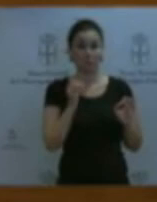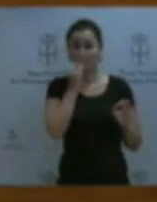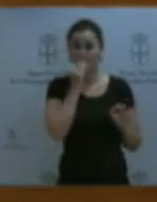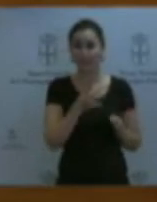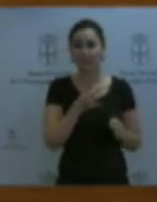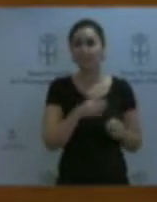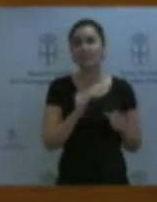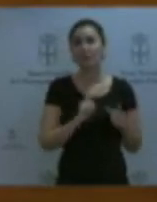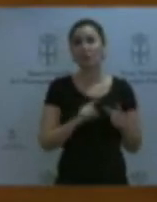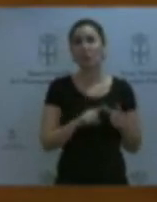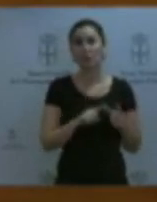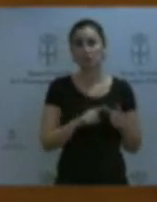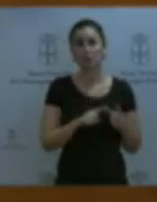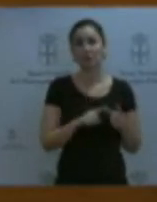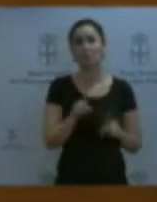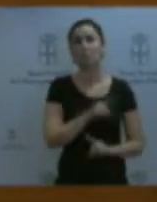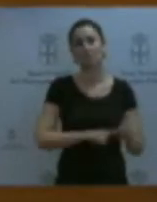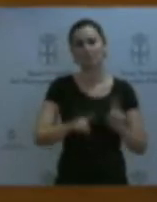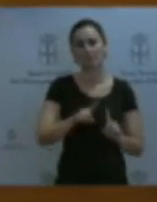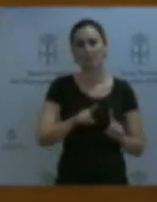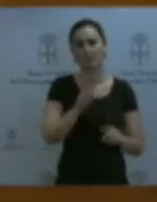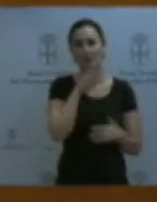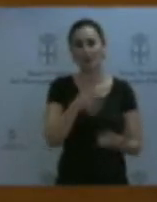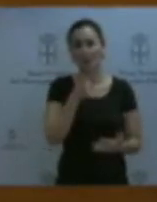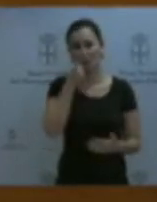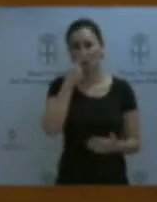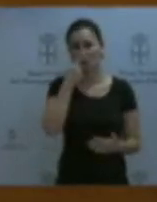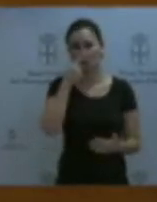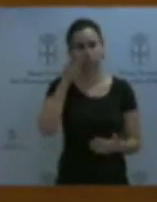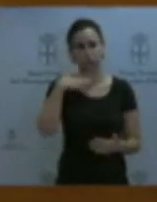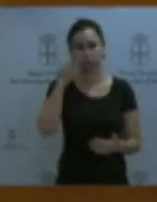ahora mismo de olores directamente. Y la que